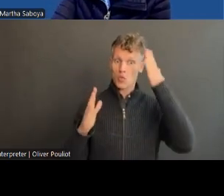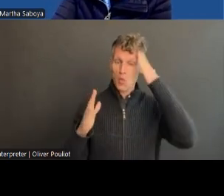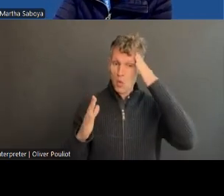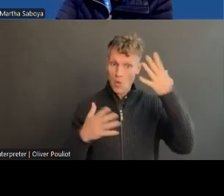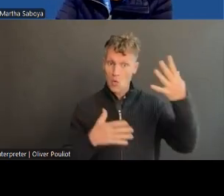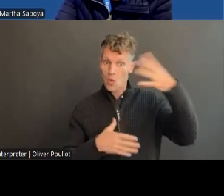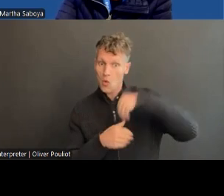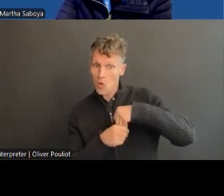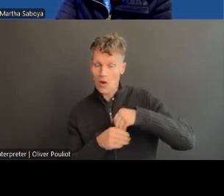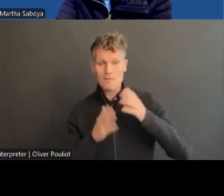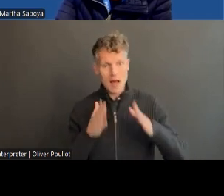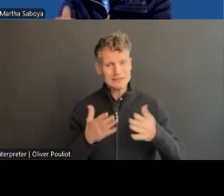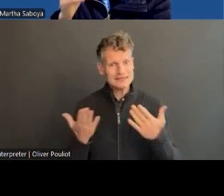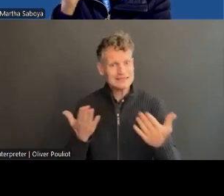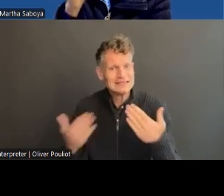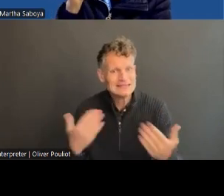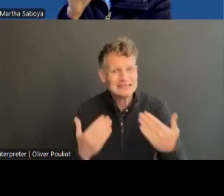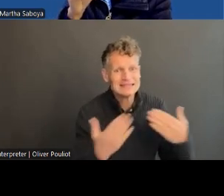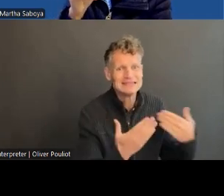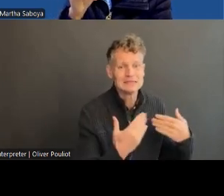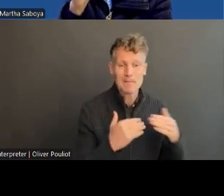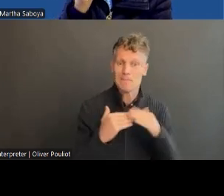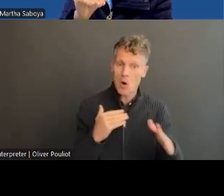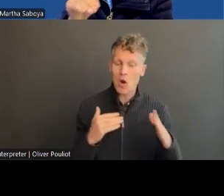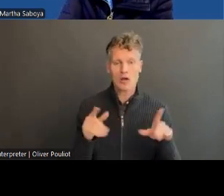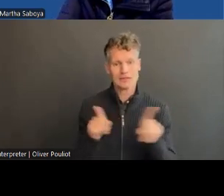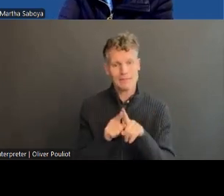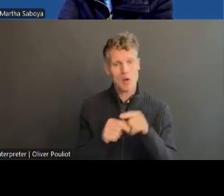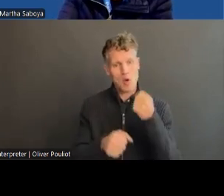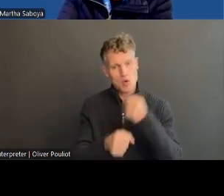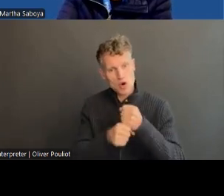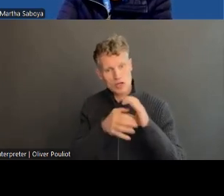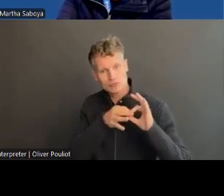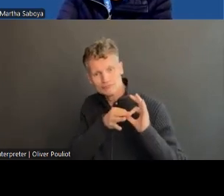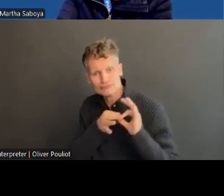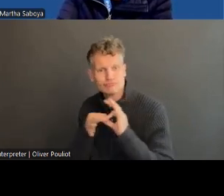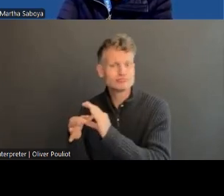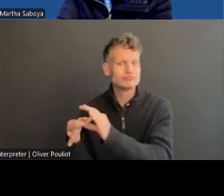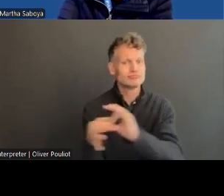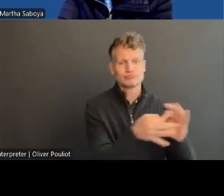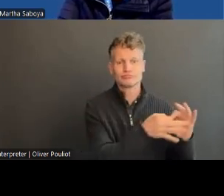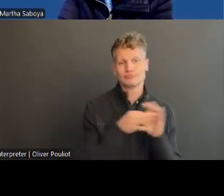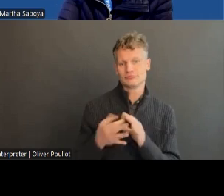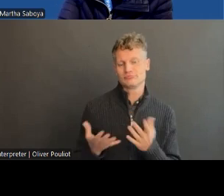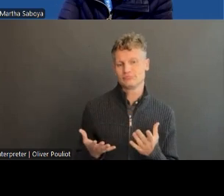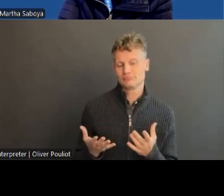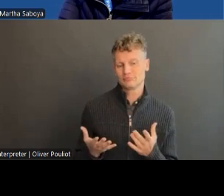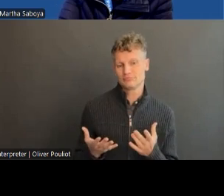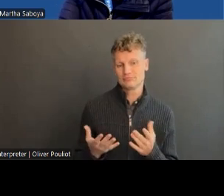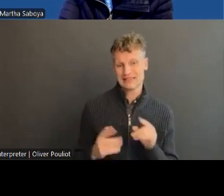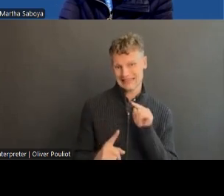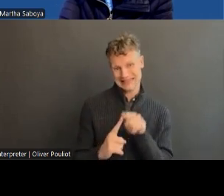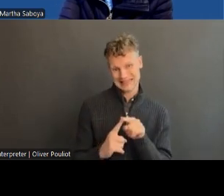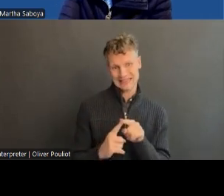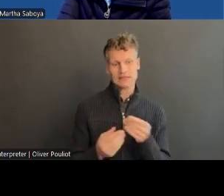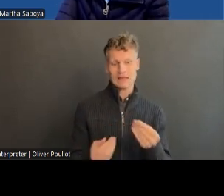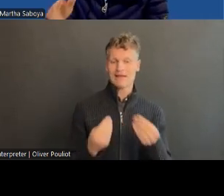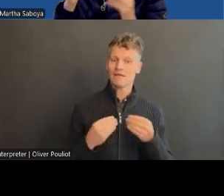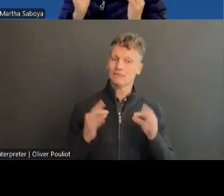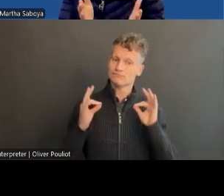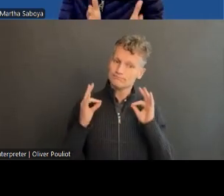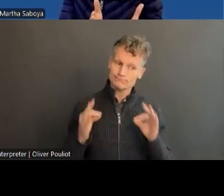instrumentar los elementos y acelerar lo que son las intervenciones si